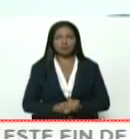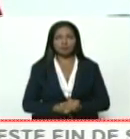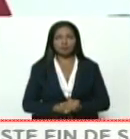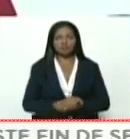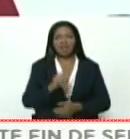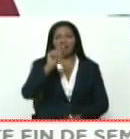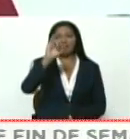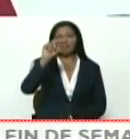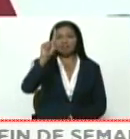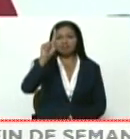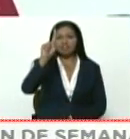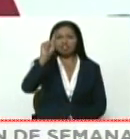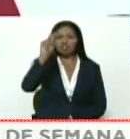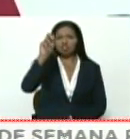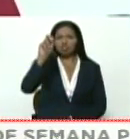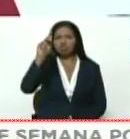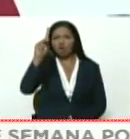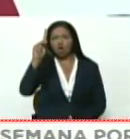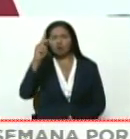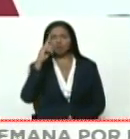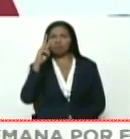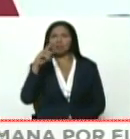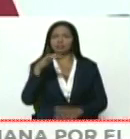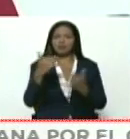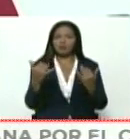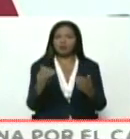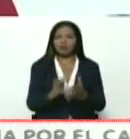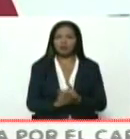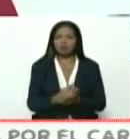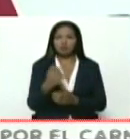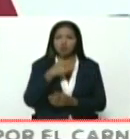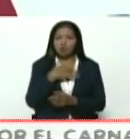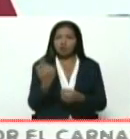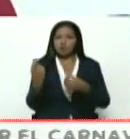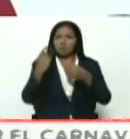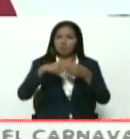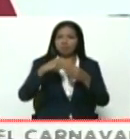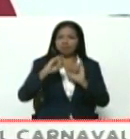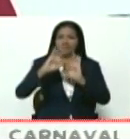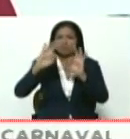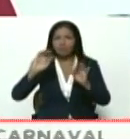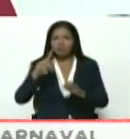TikTok. Bueno, Escalona, Márquez, yo quiero entrar en TikTok.